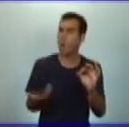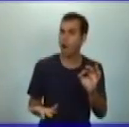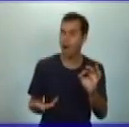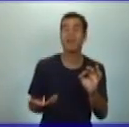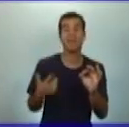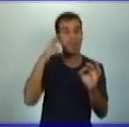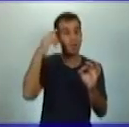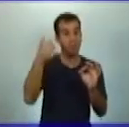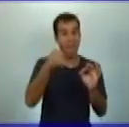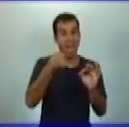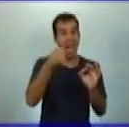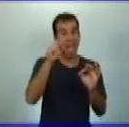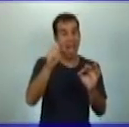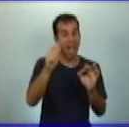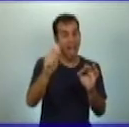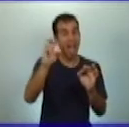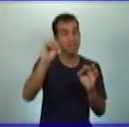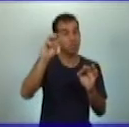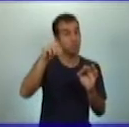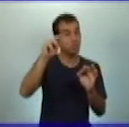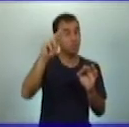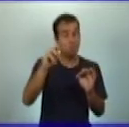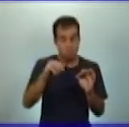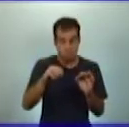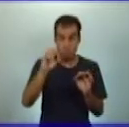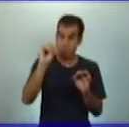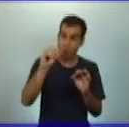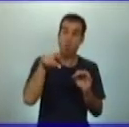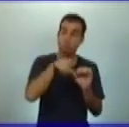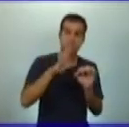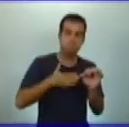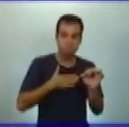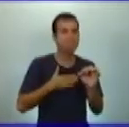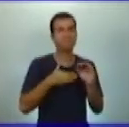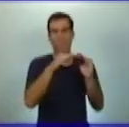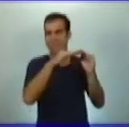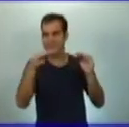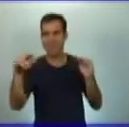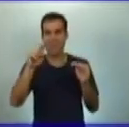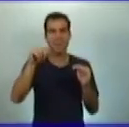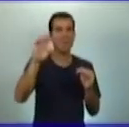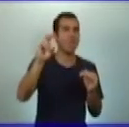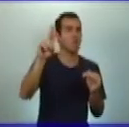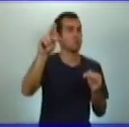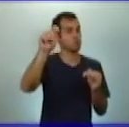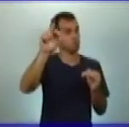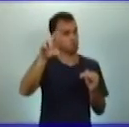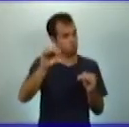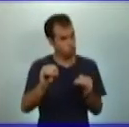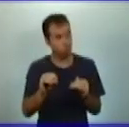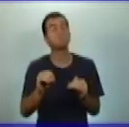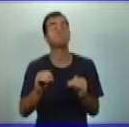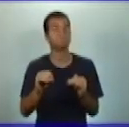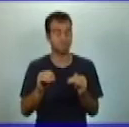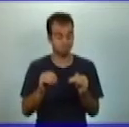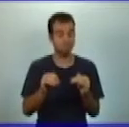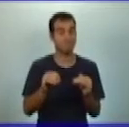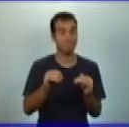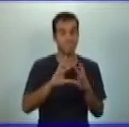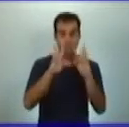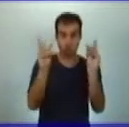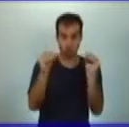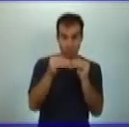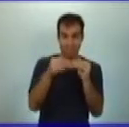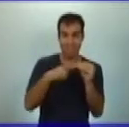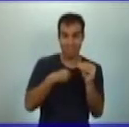son eléctricamente neutros y lo que tenemos acá es la distribución electrónica. Por tanto, si en total tenemos